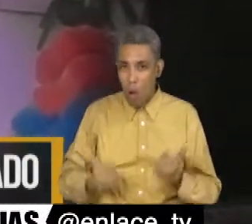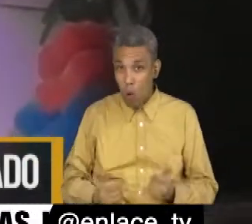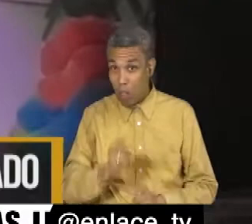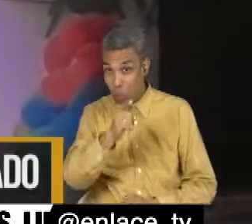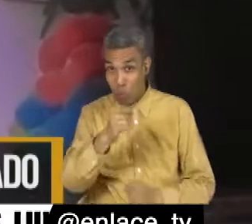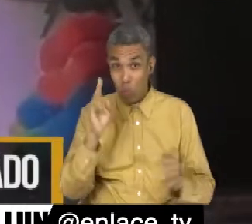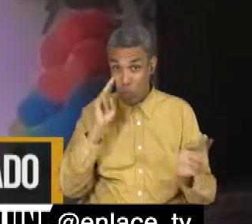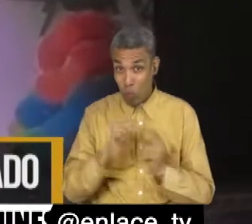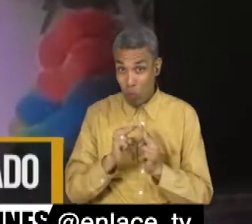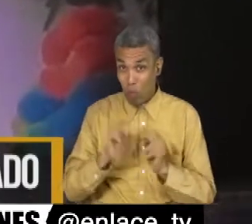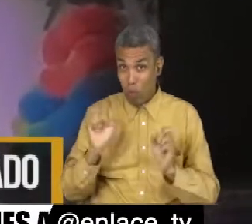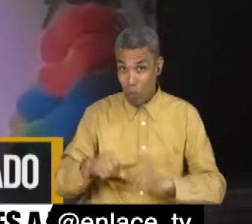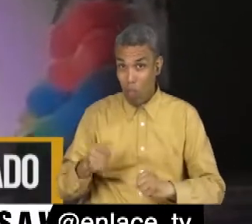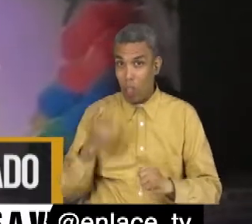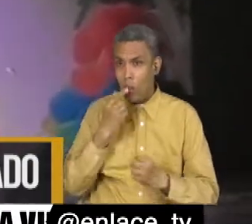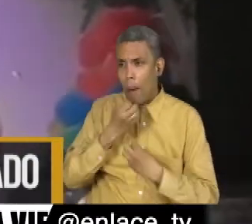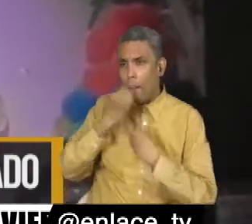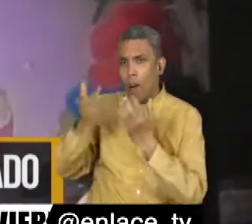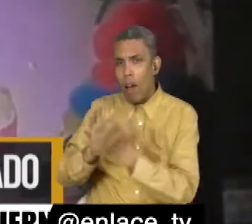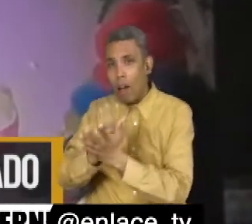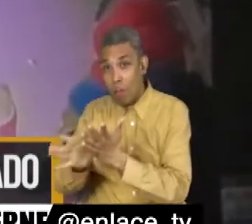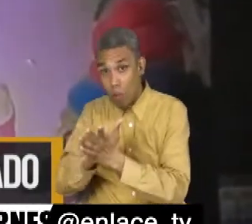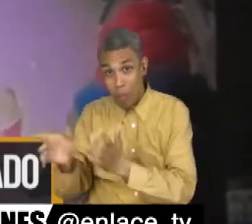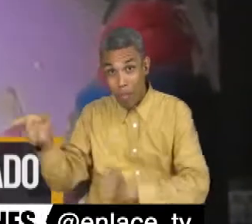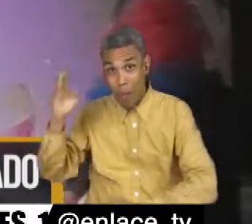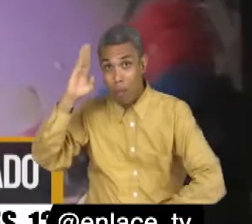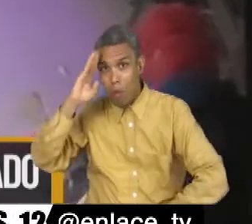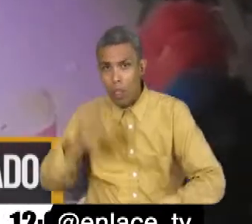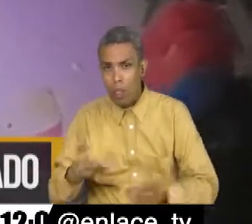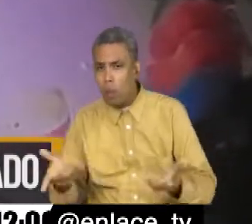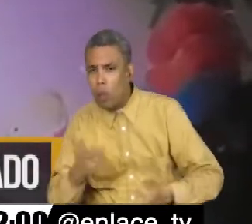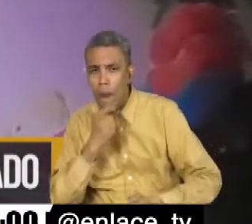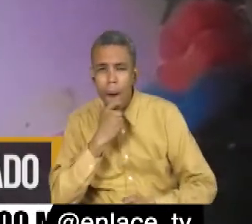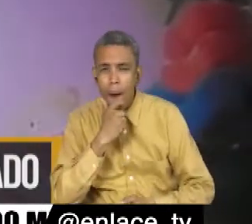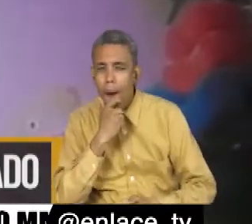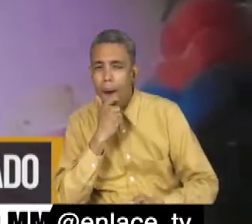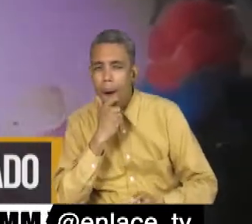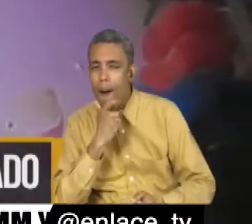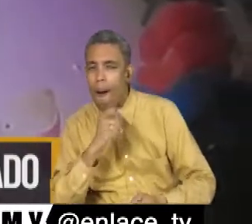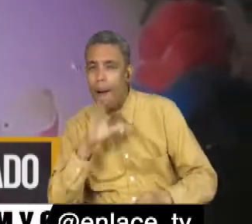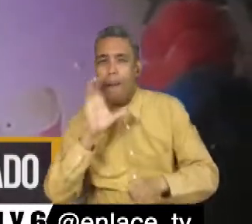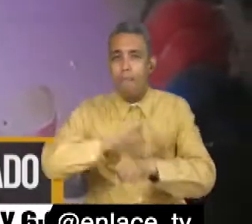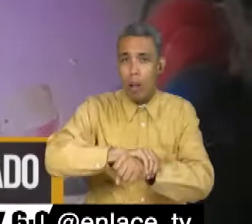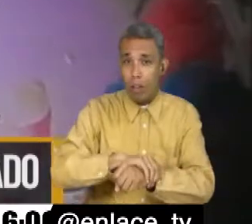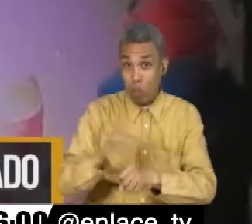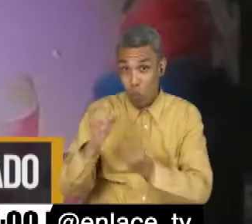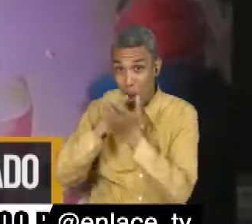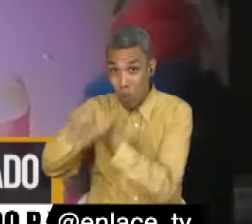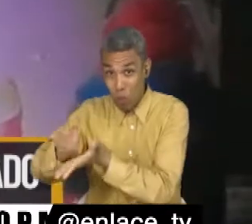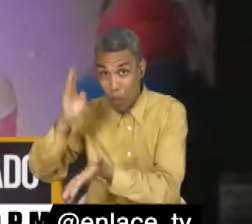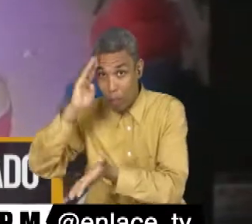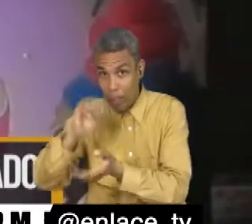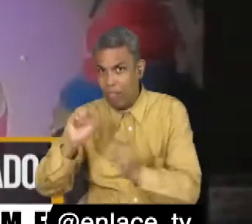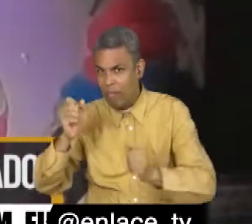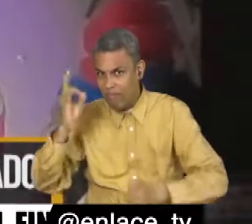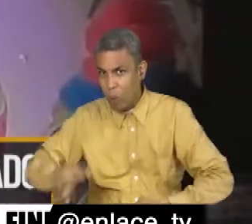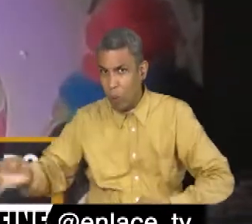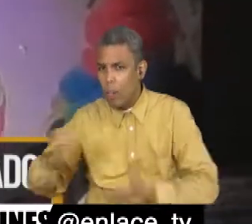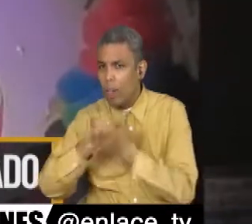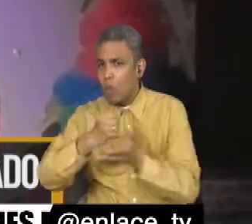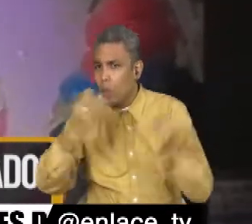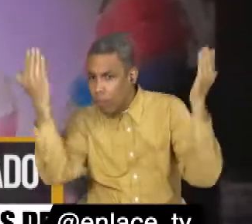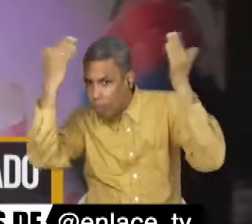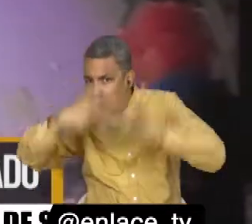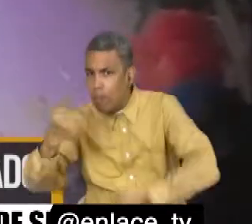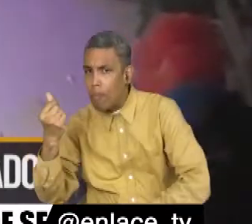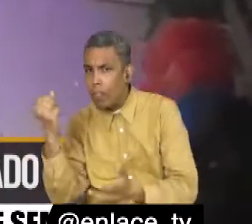millonaria recompensa a quien suministra información que conduzca a su paradero. Luego del ataque, los auxiliares fueron trasladados a una clínica de la ciudad en